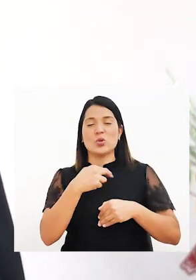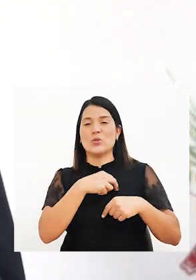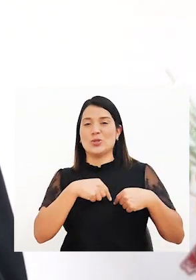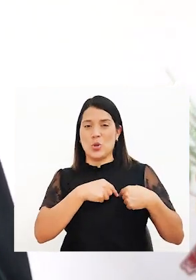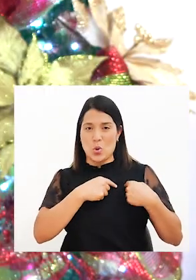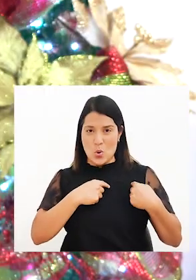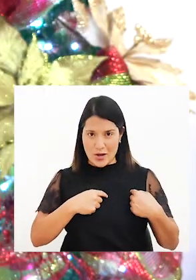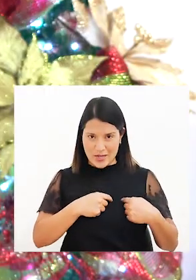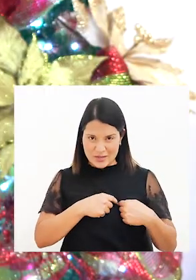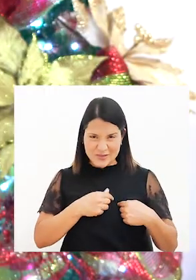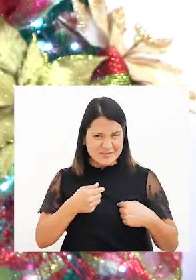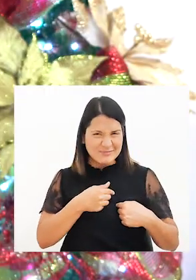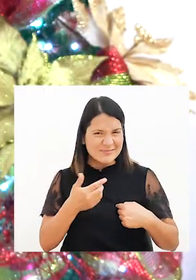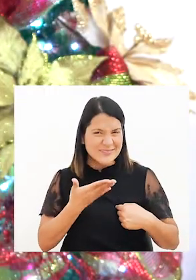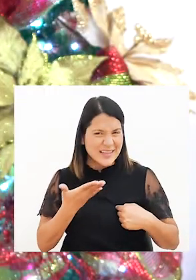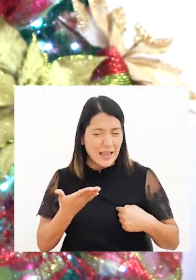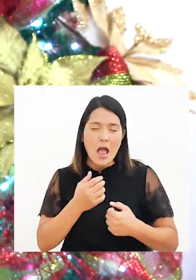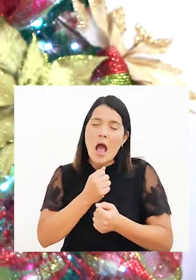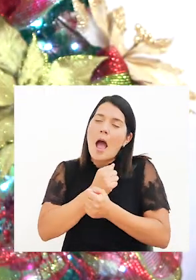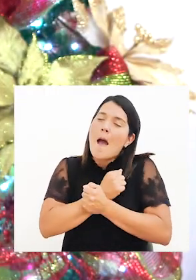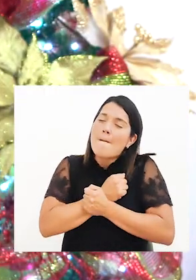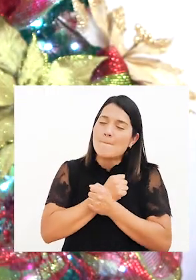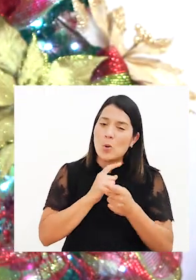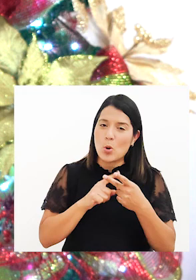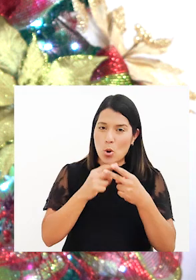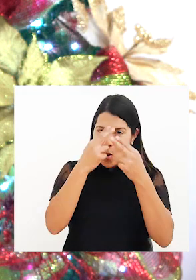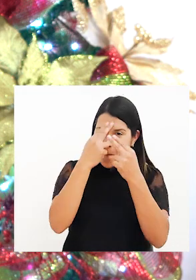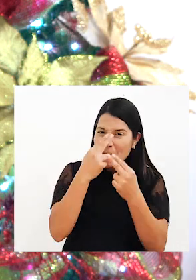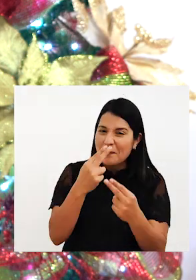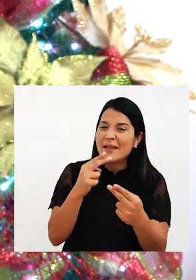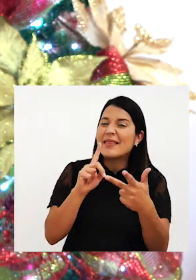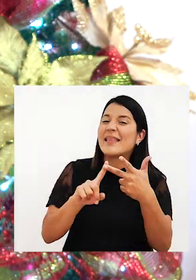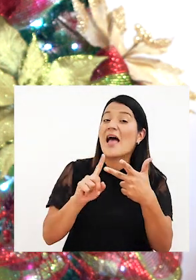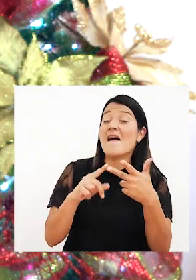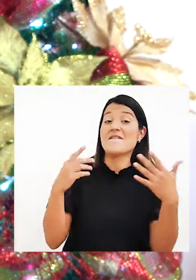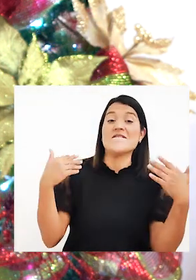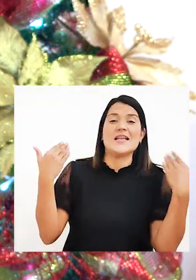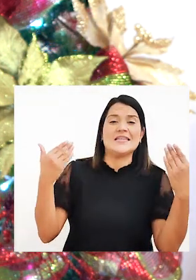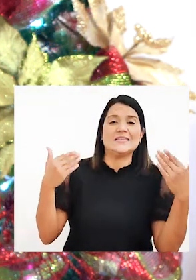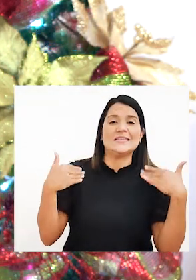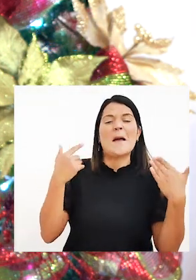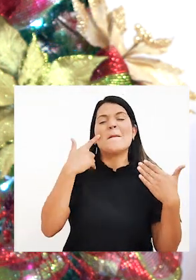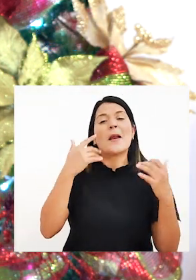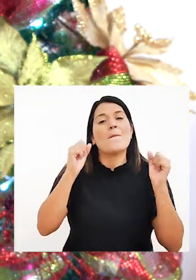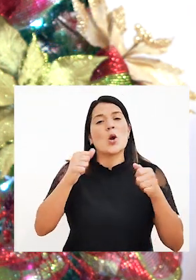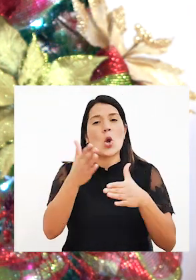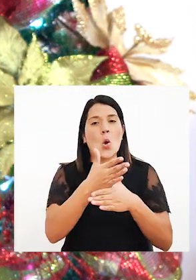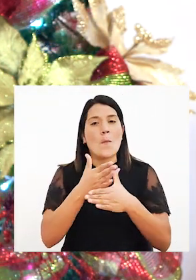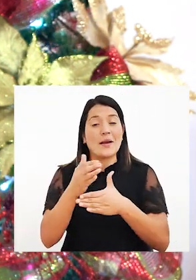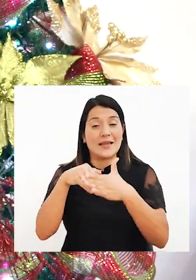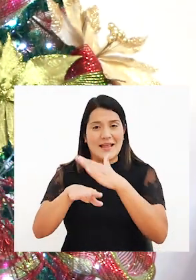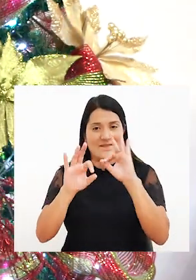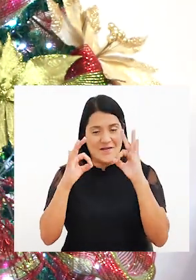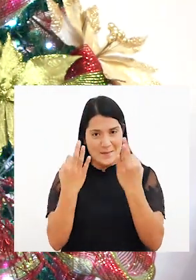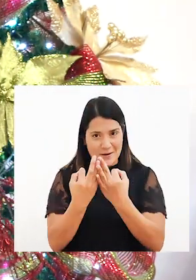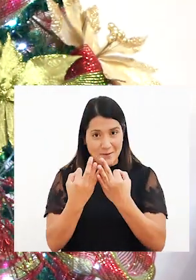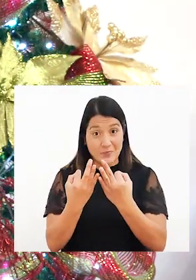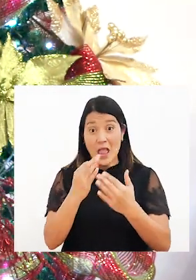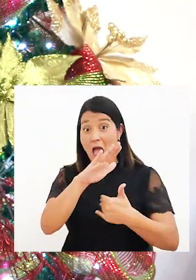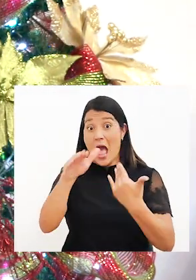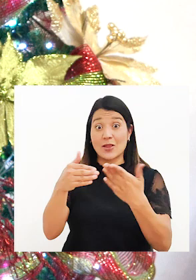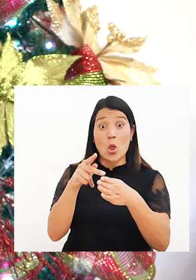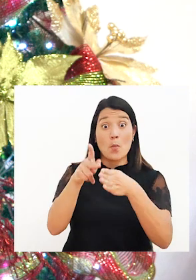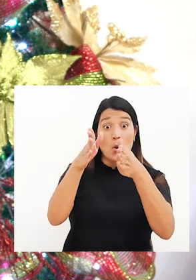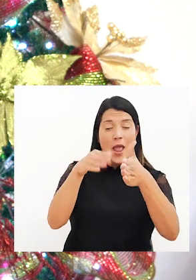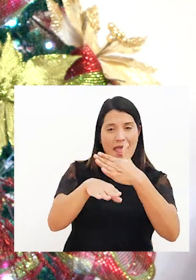corazones el amor, la humildad y la felicidad para compartir en familia. A todos los profesionales